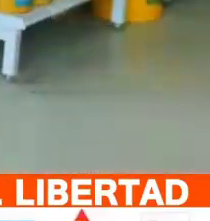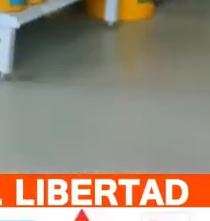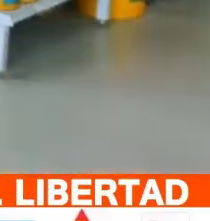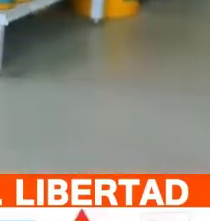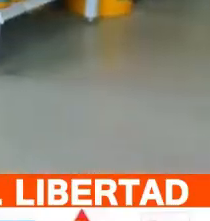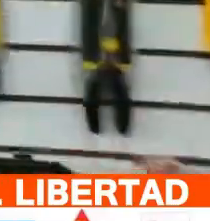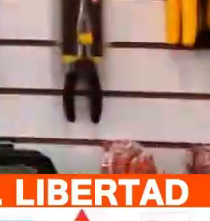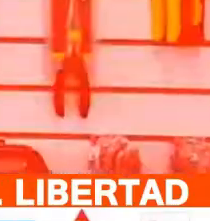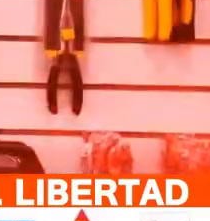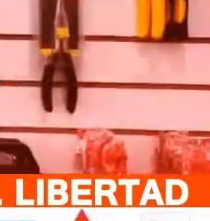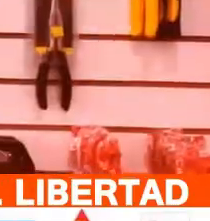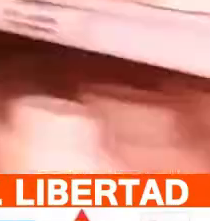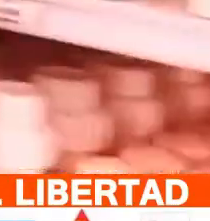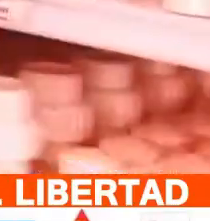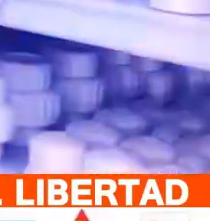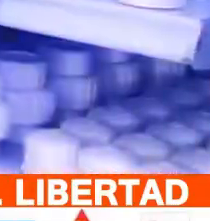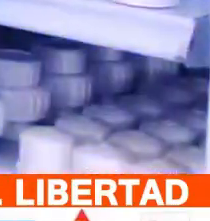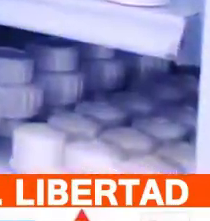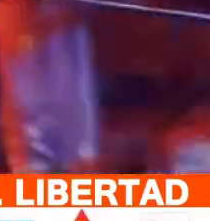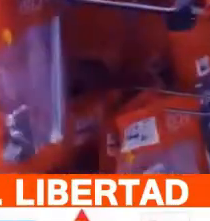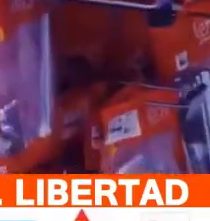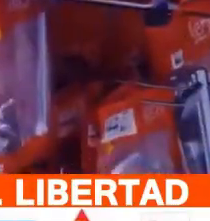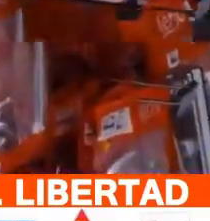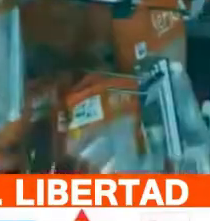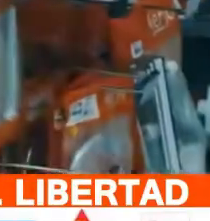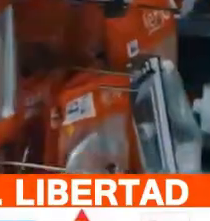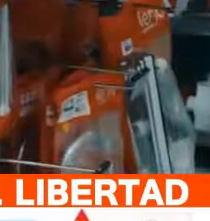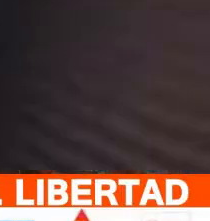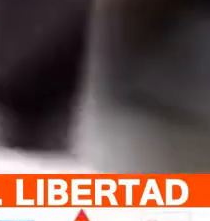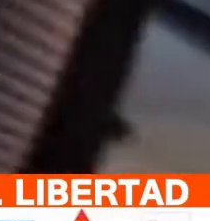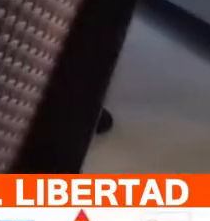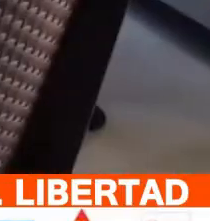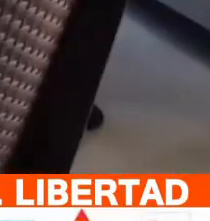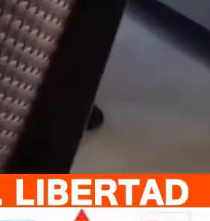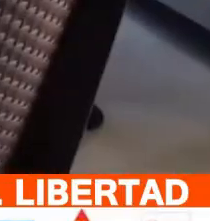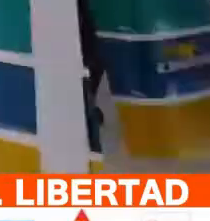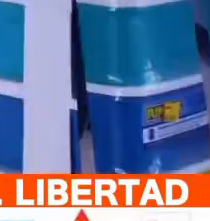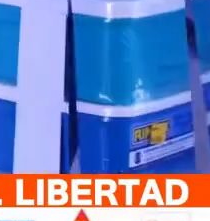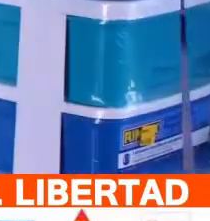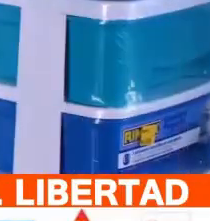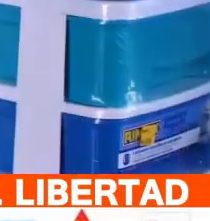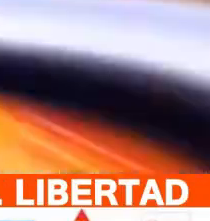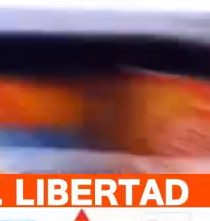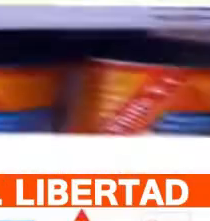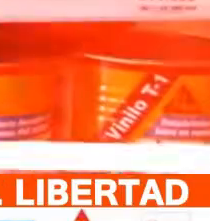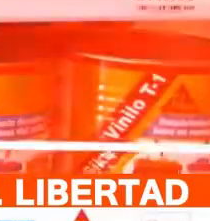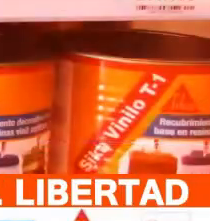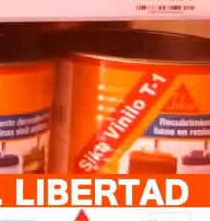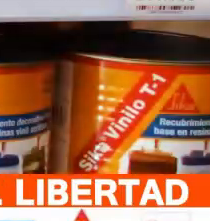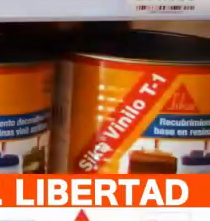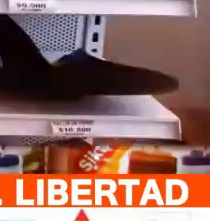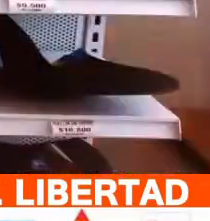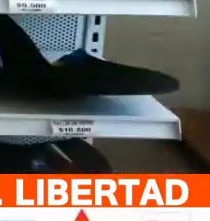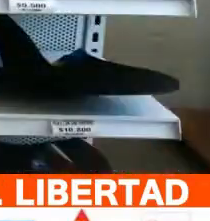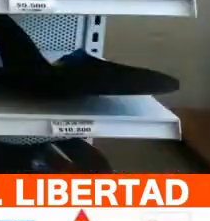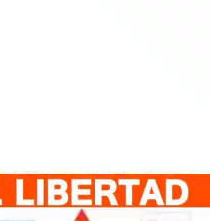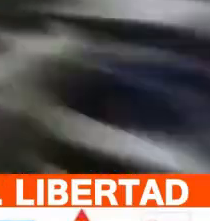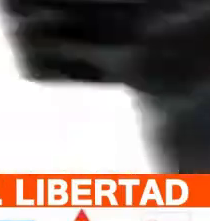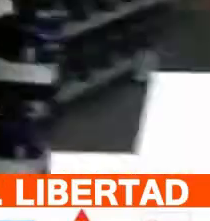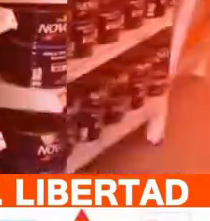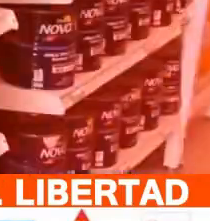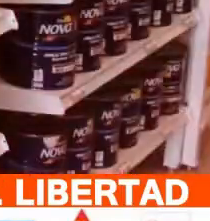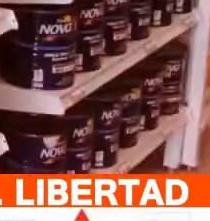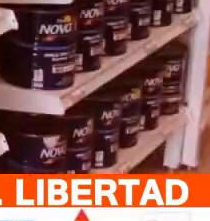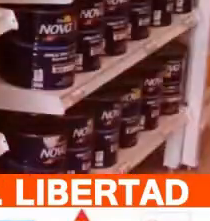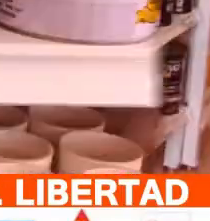mano con los que construyen. Abre sus puertas, el almacén que lo tiene todo en materiales para la construcción. Distribuidores Construrama, Rimax, Zika,